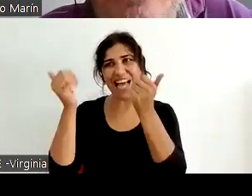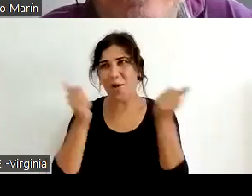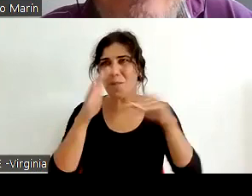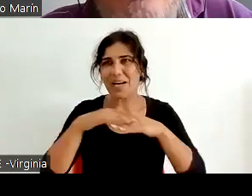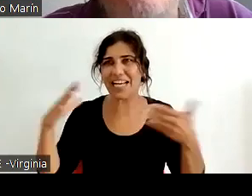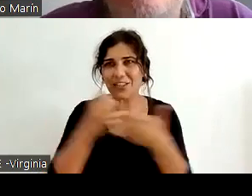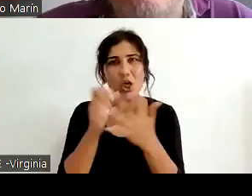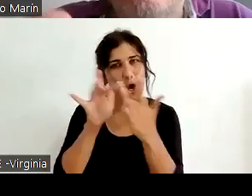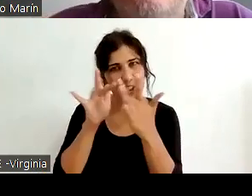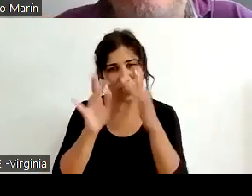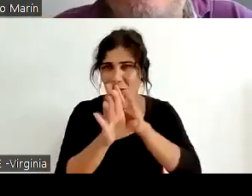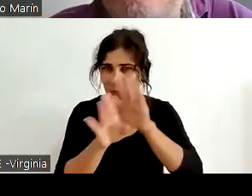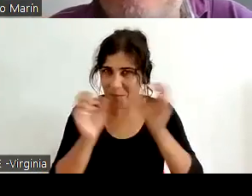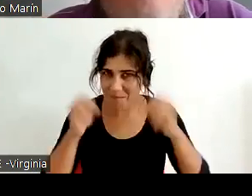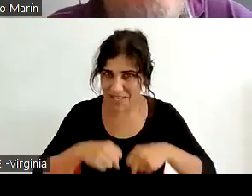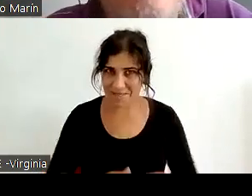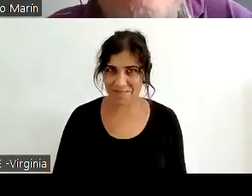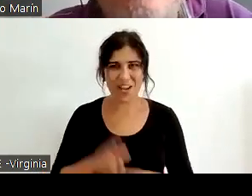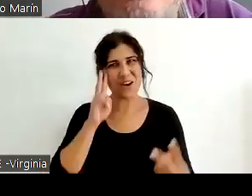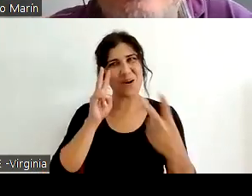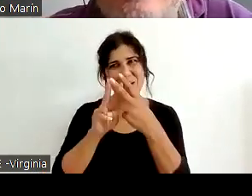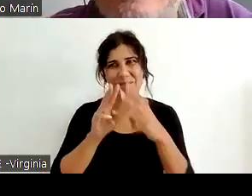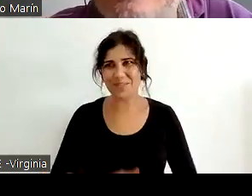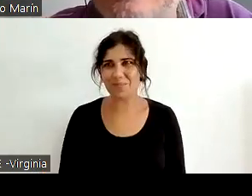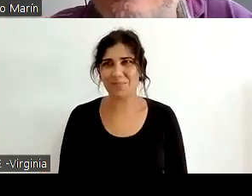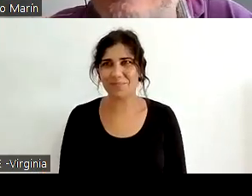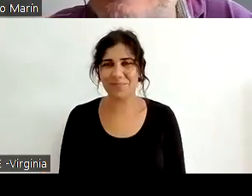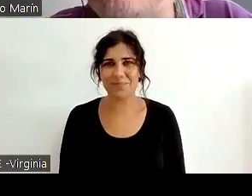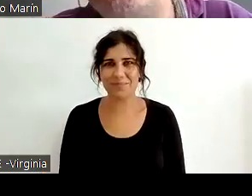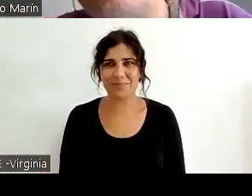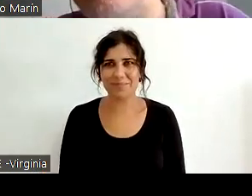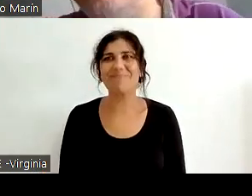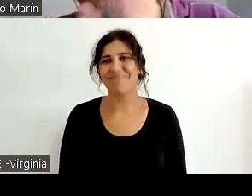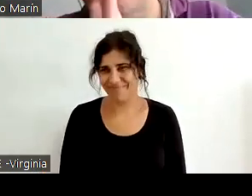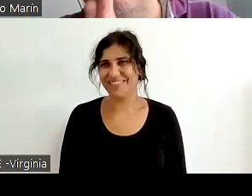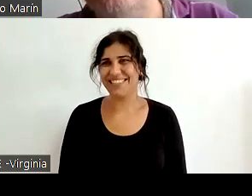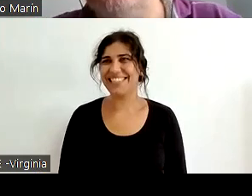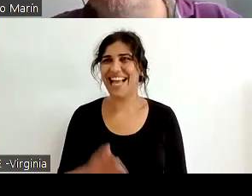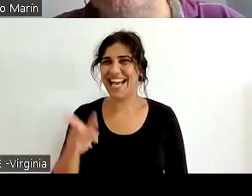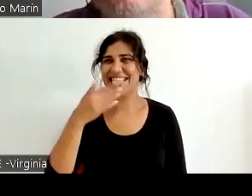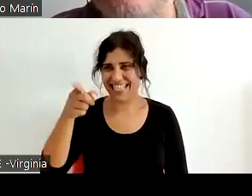en contacto. Nos vemos. Gracias, Virginia.